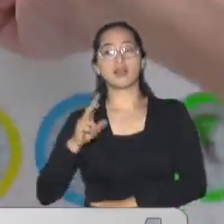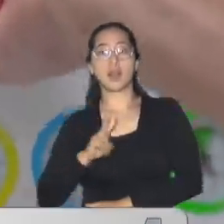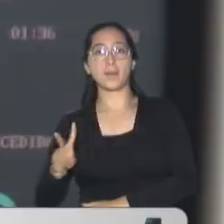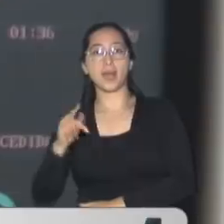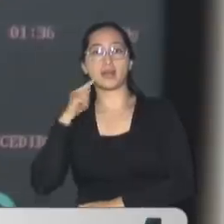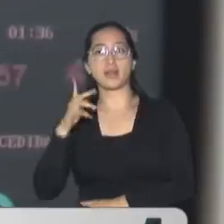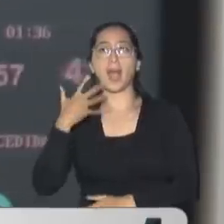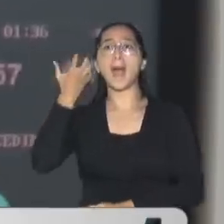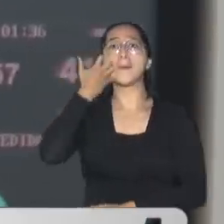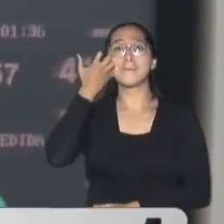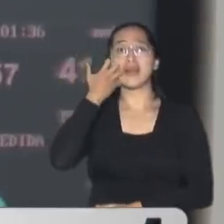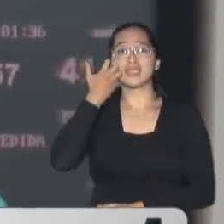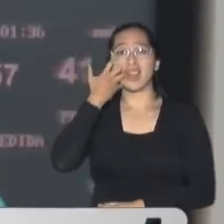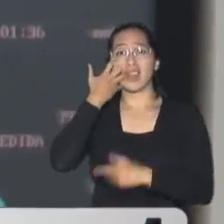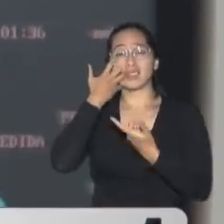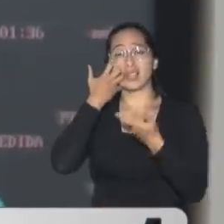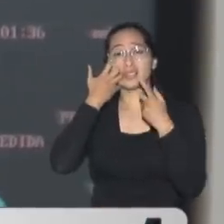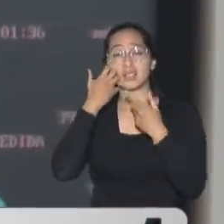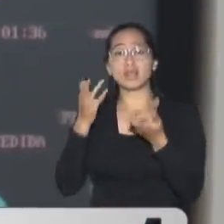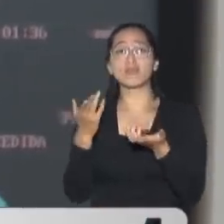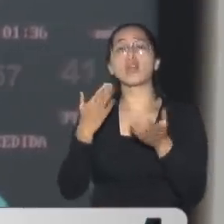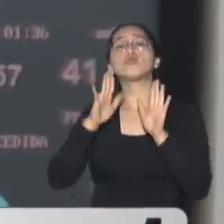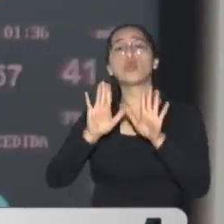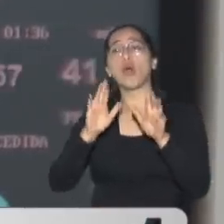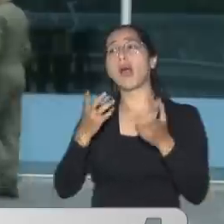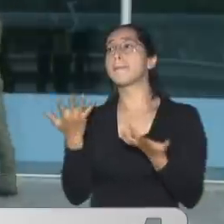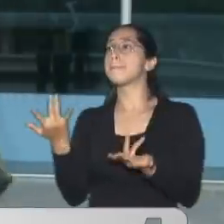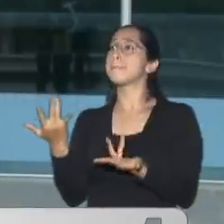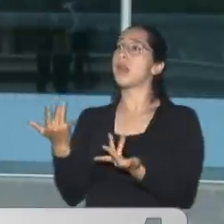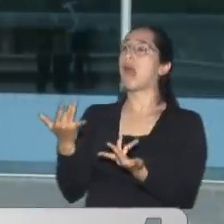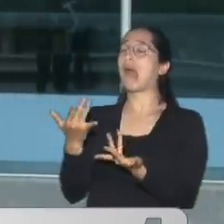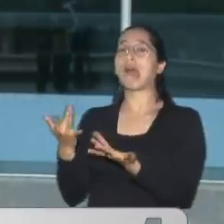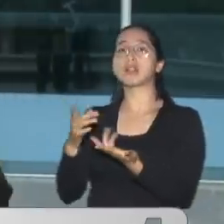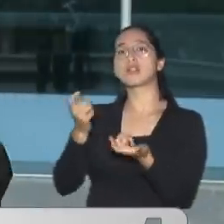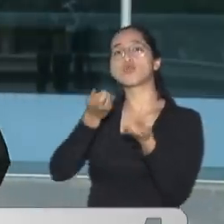que esperar por un traslado a una unidad de cuidado intensivo.